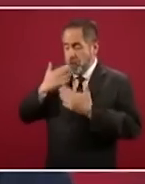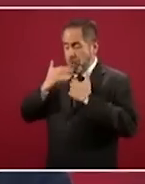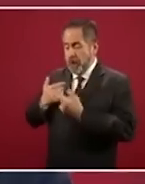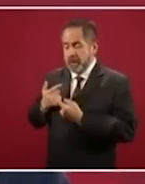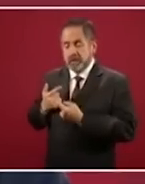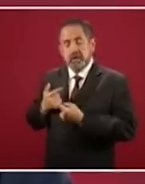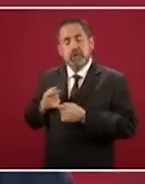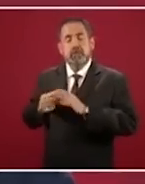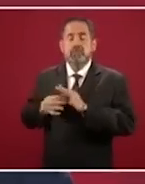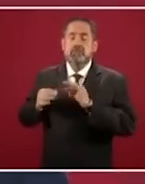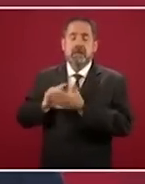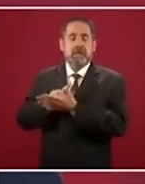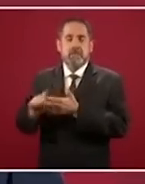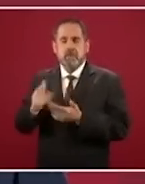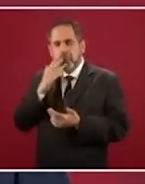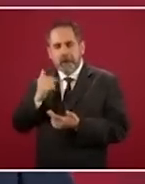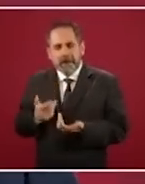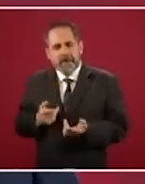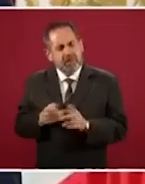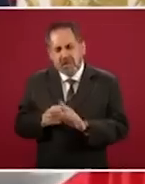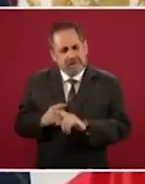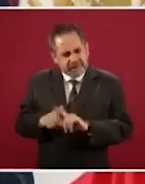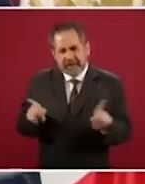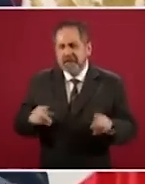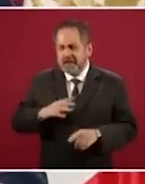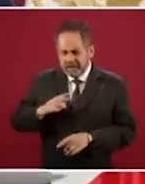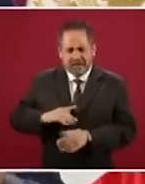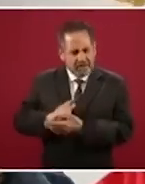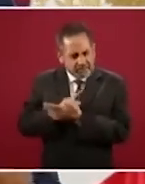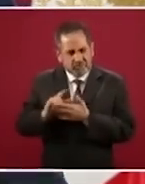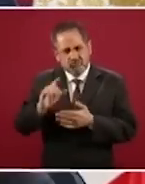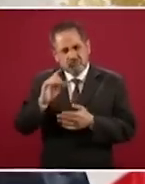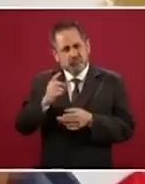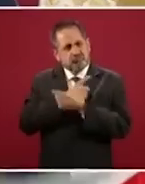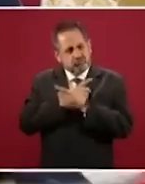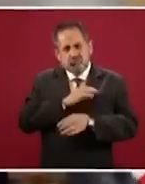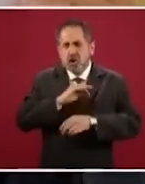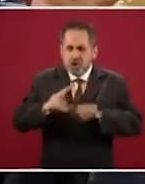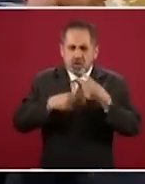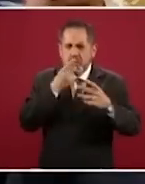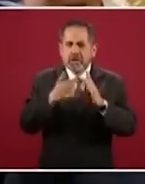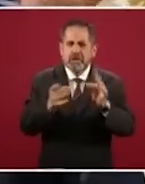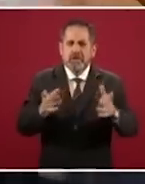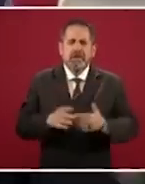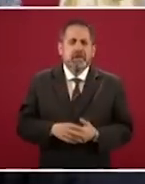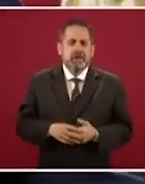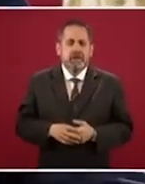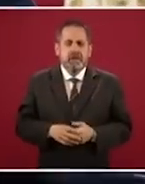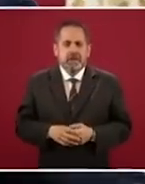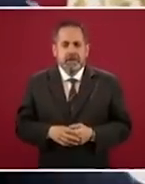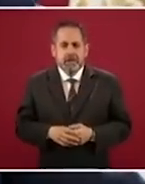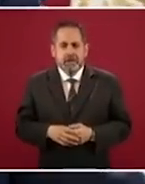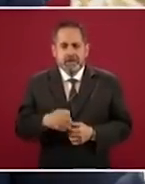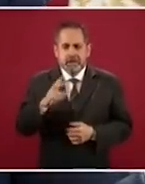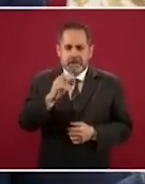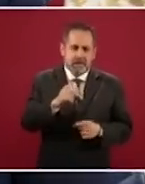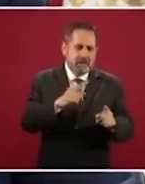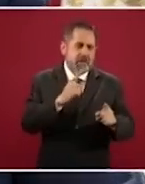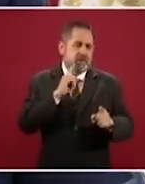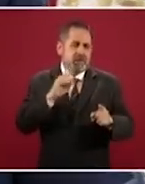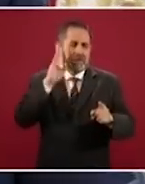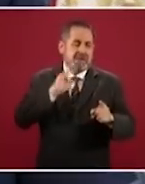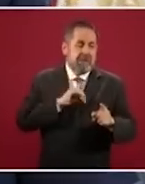moral. Entonces, sí, el planteamiento de que no nos ocupamos del